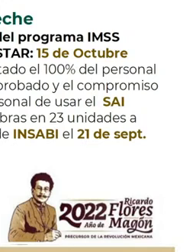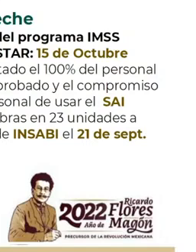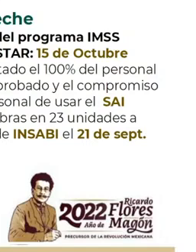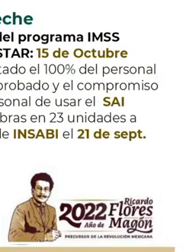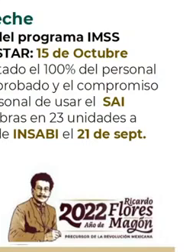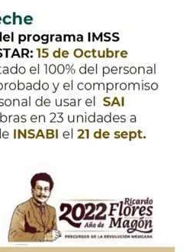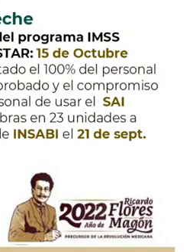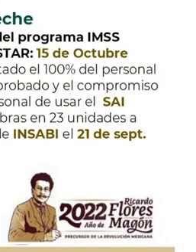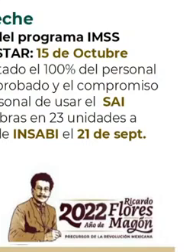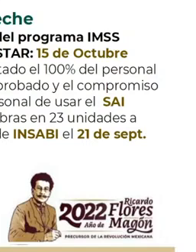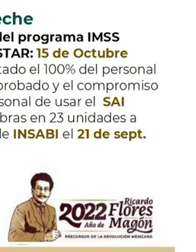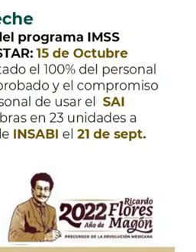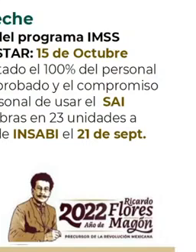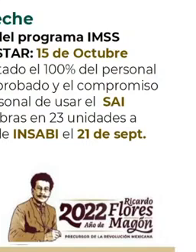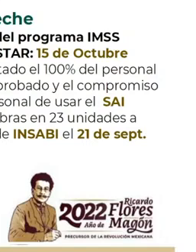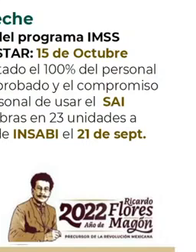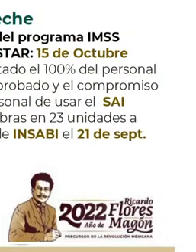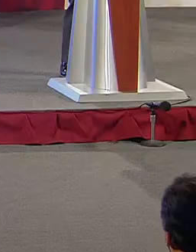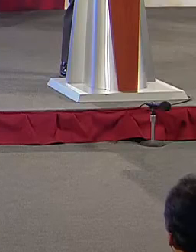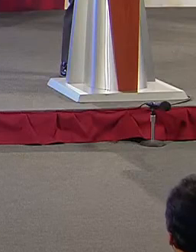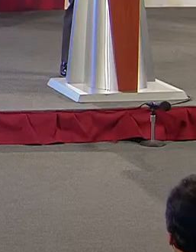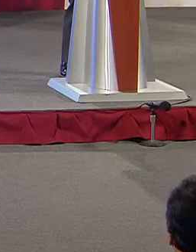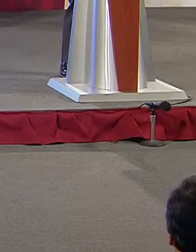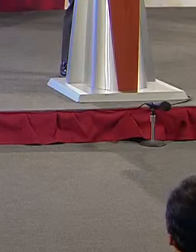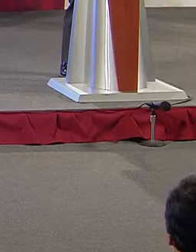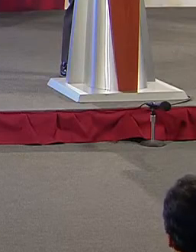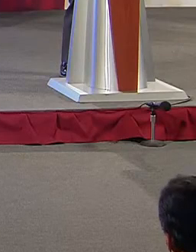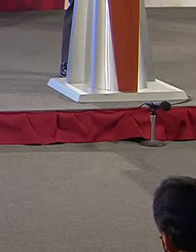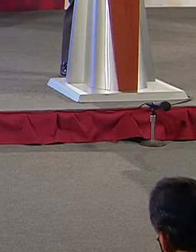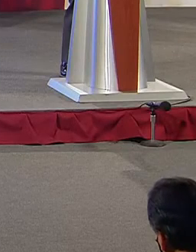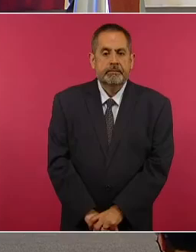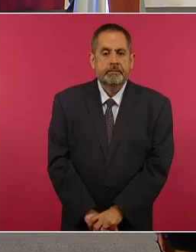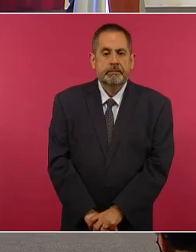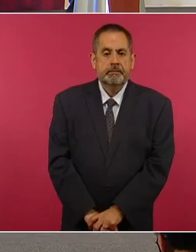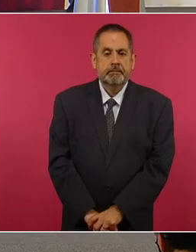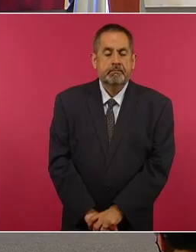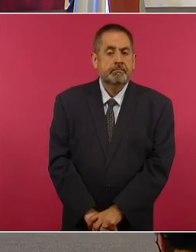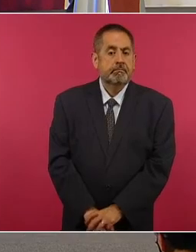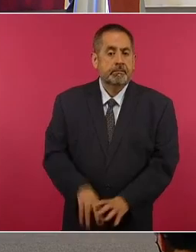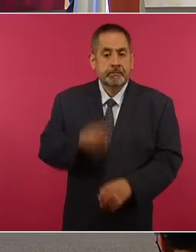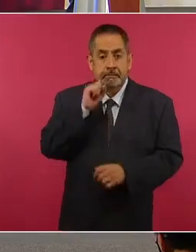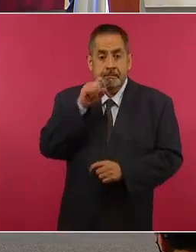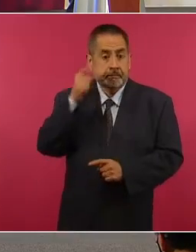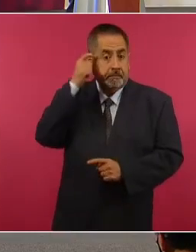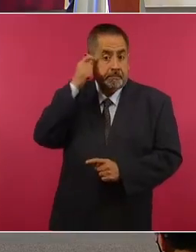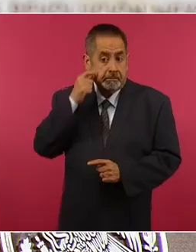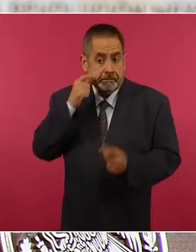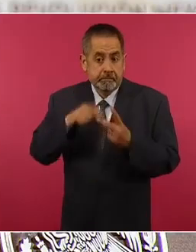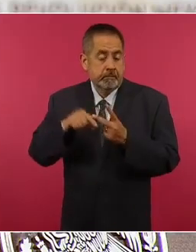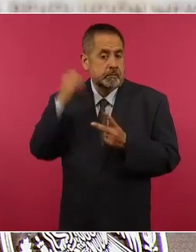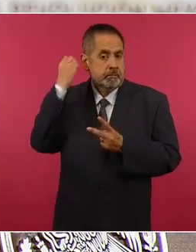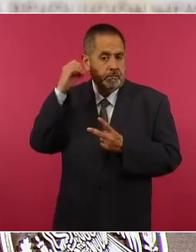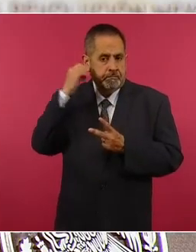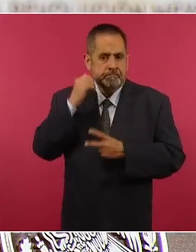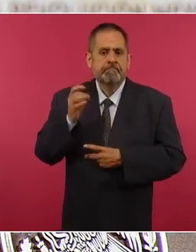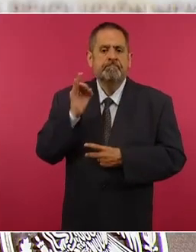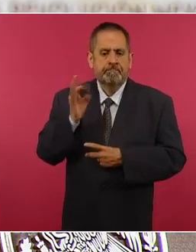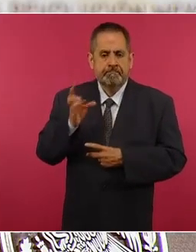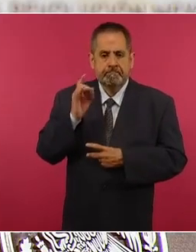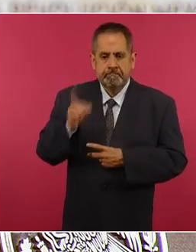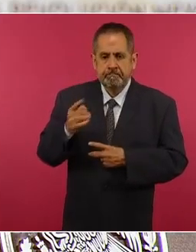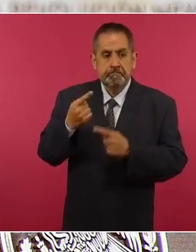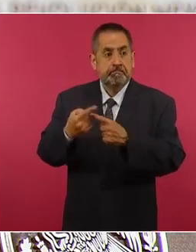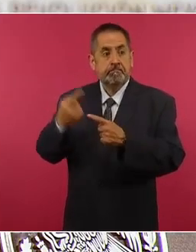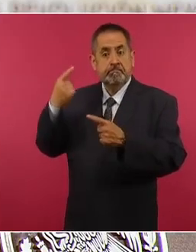de 102.9 millones de pesos. También hay avances en Oaxaca y Guerrero, donde ya se llevan bastantes semanas